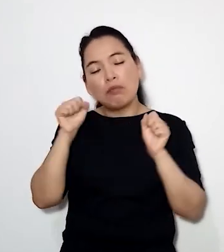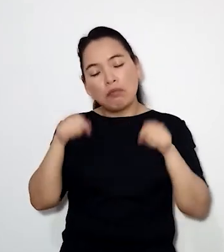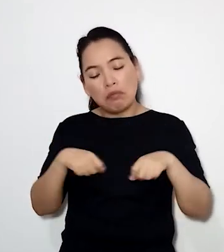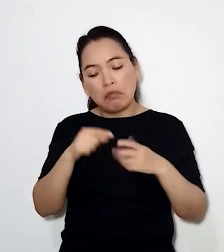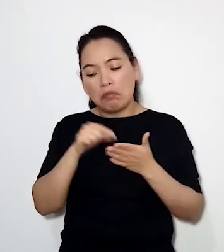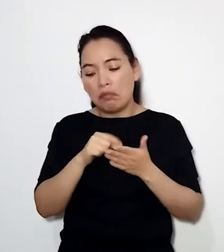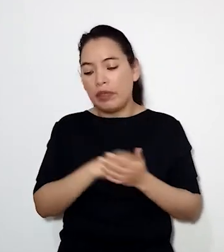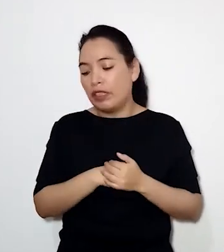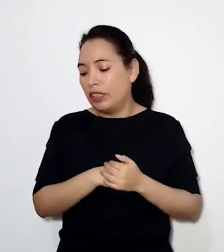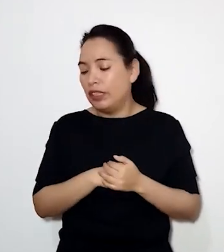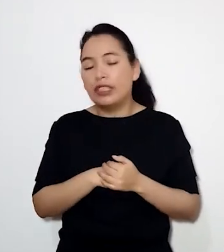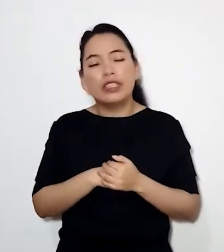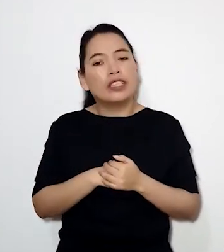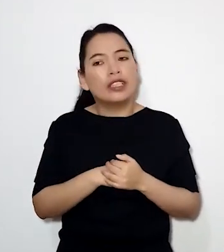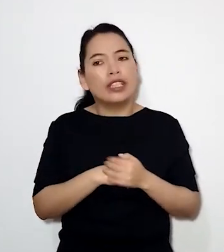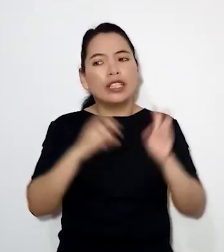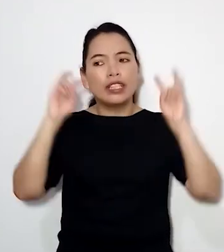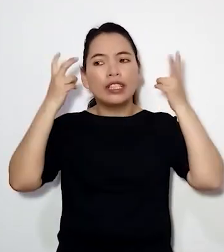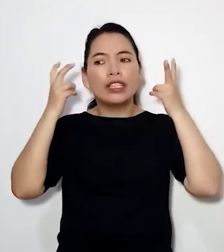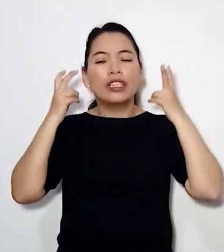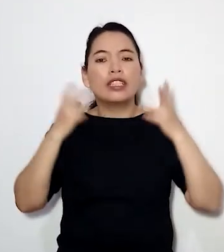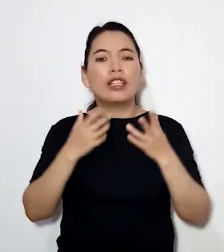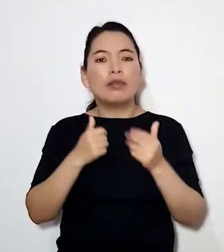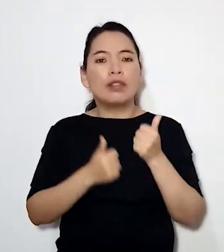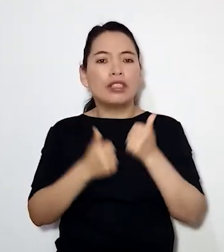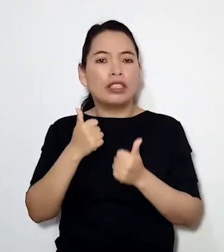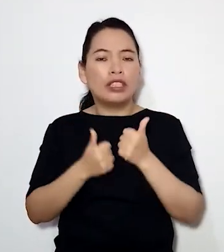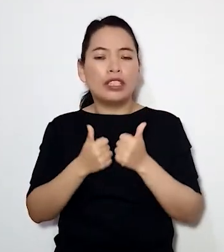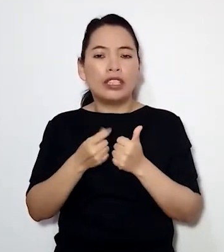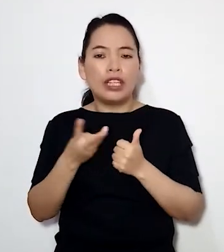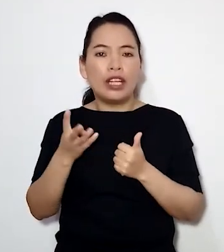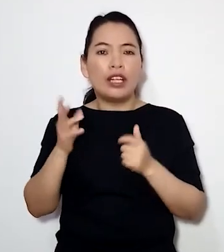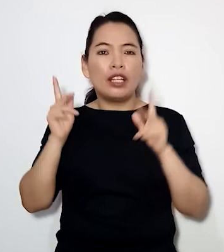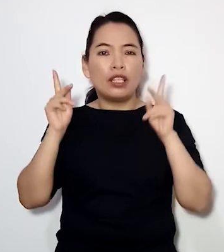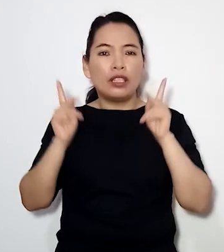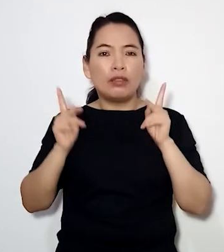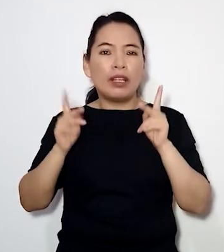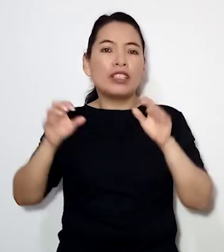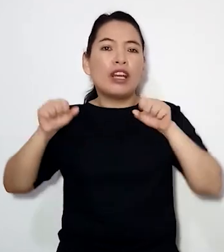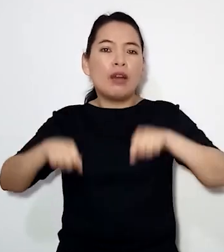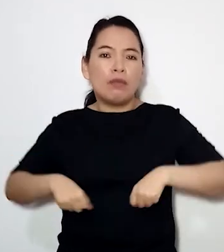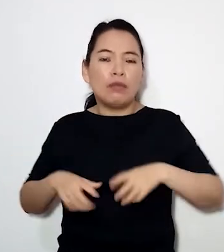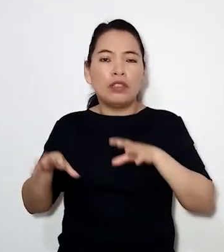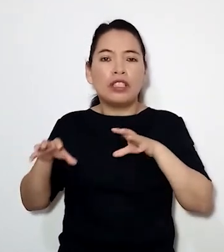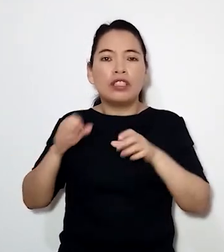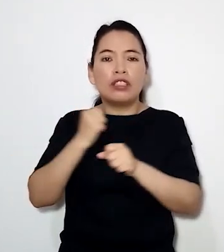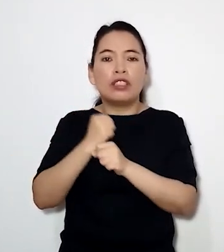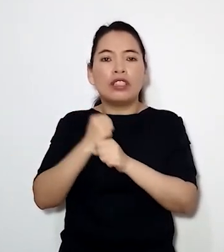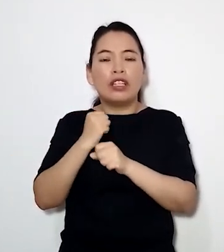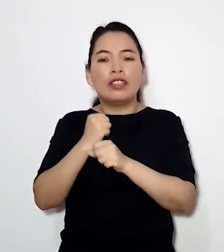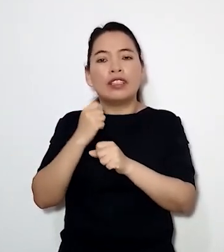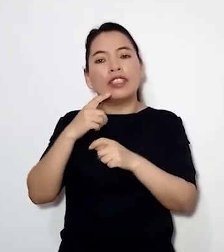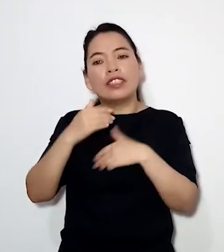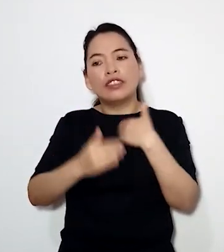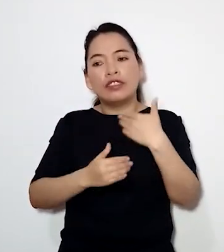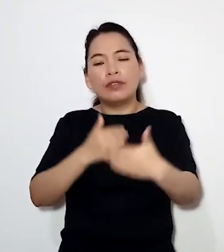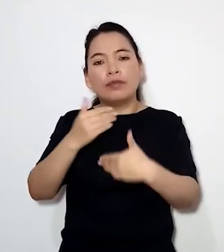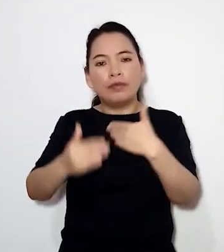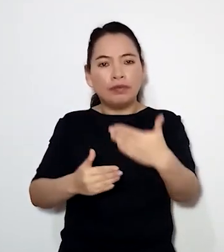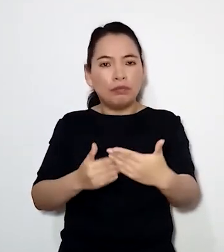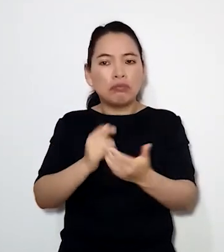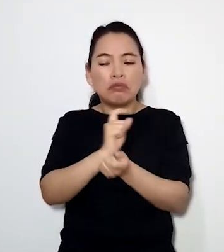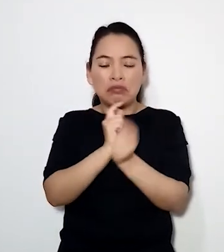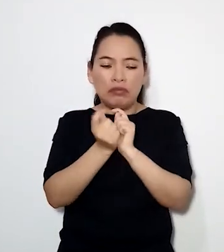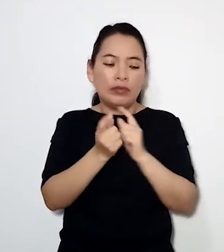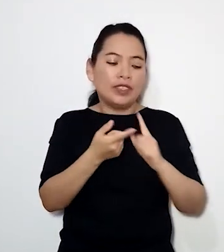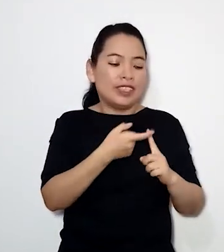términos de aquellos países que han podido o que han trabajado en una transición desde la educación